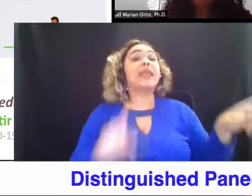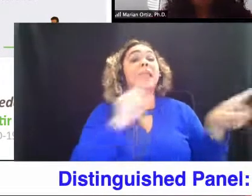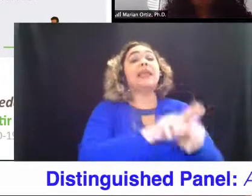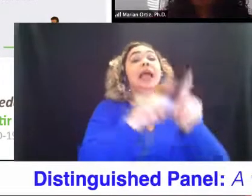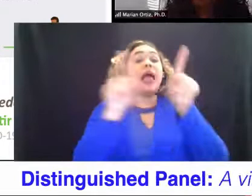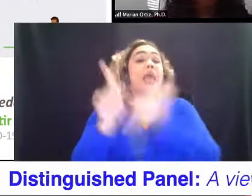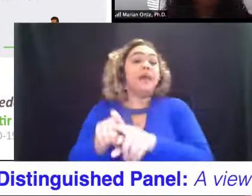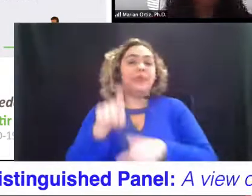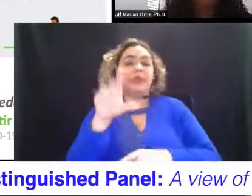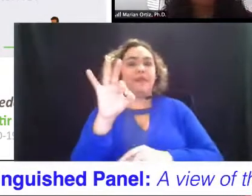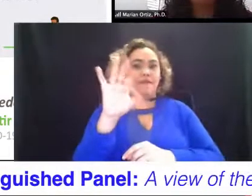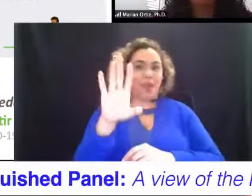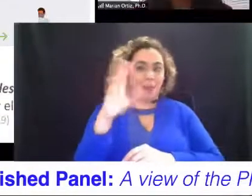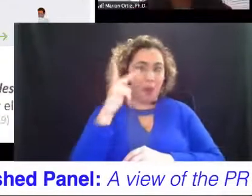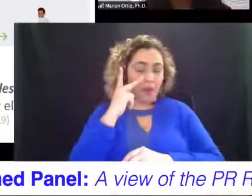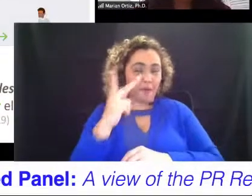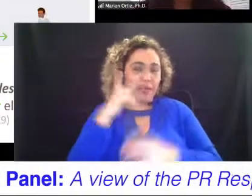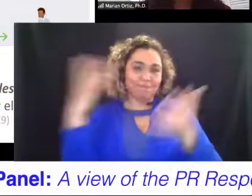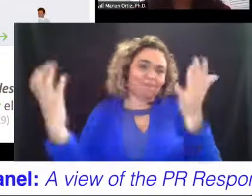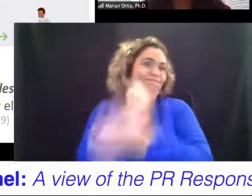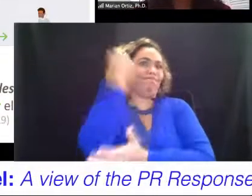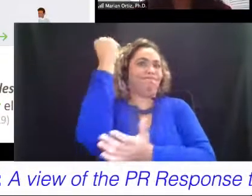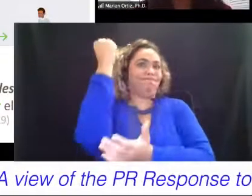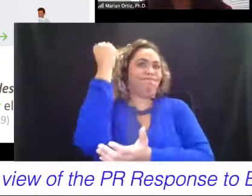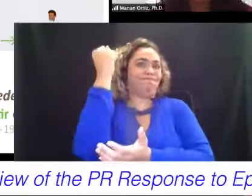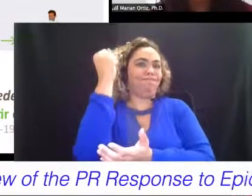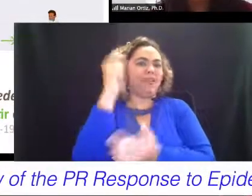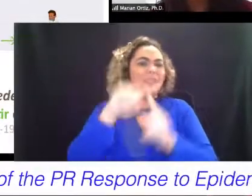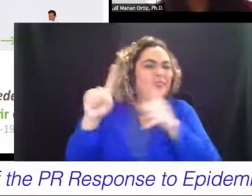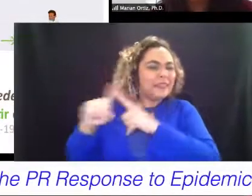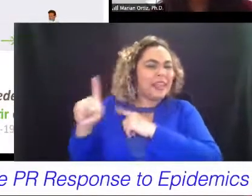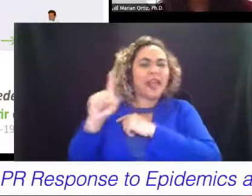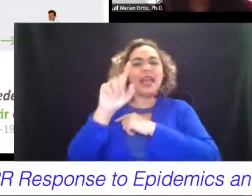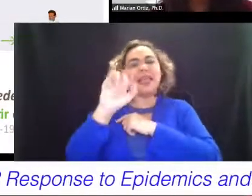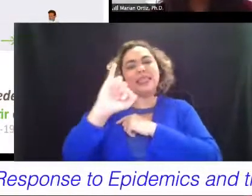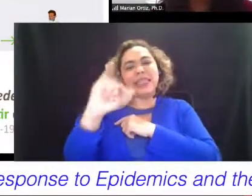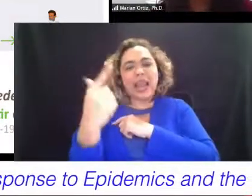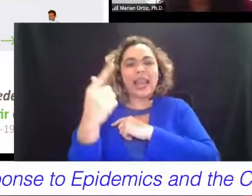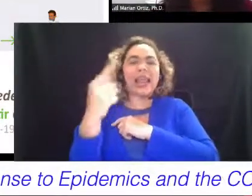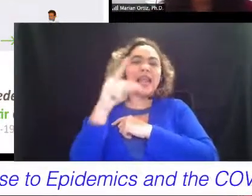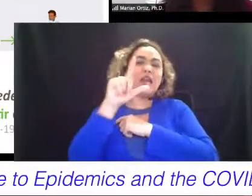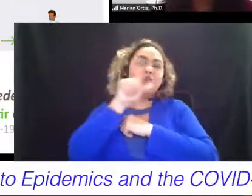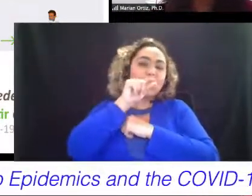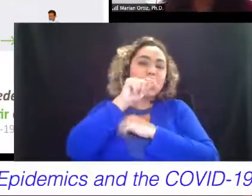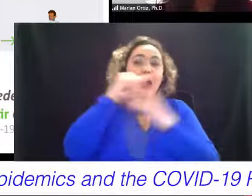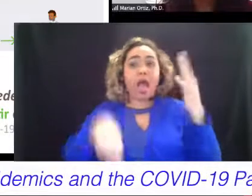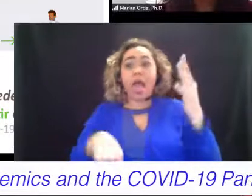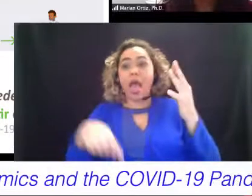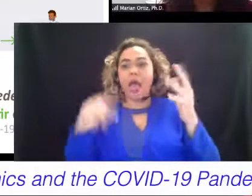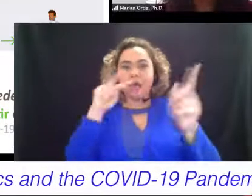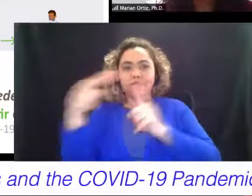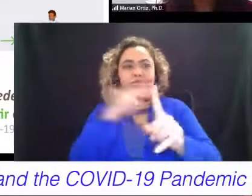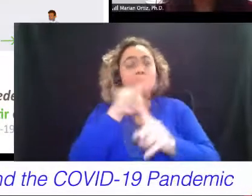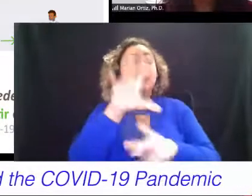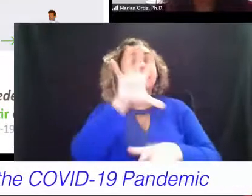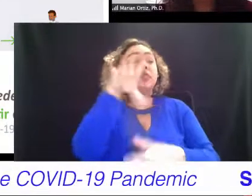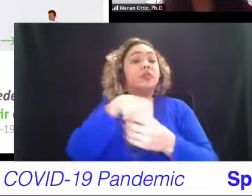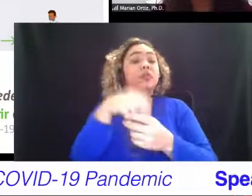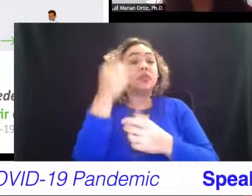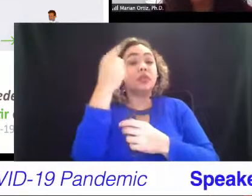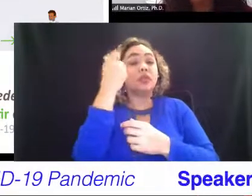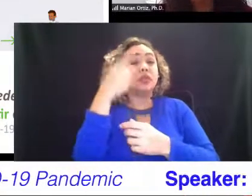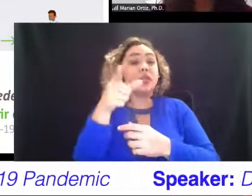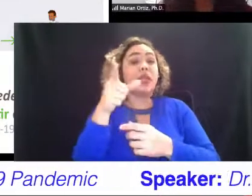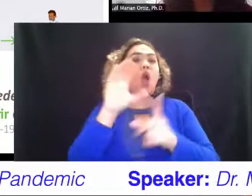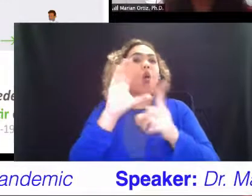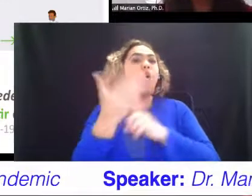redes sociales. Aprovechamos las redes sociales para trabajar diferentes aspectos, ¿verdad? Incluyendo lo que son los aspectos